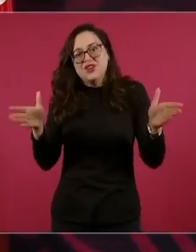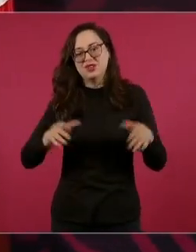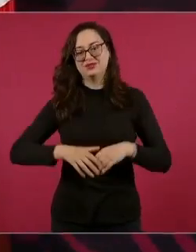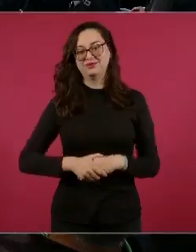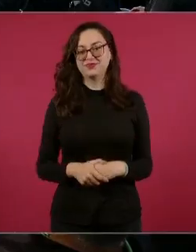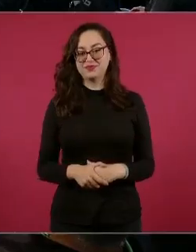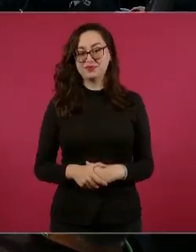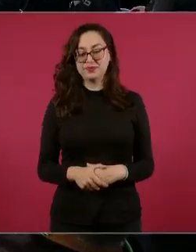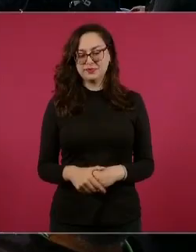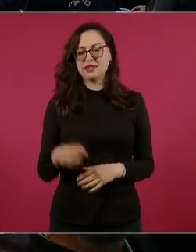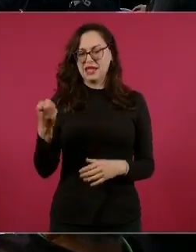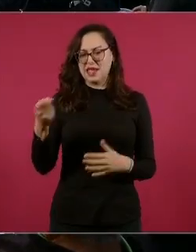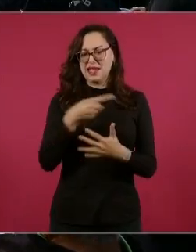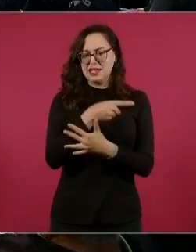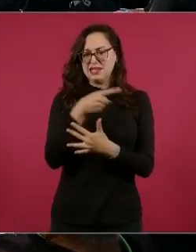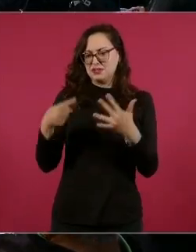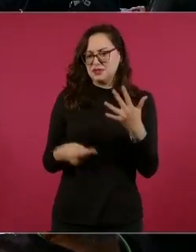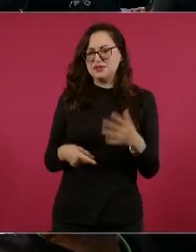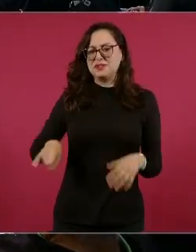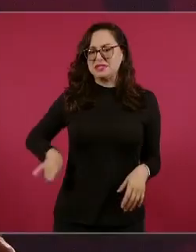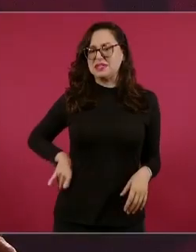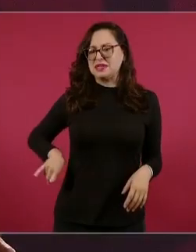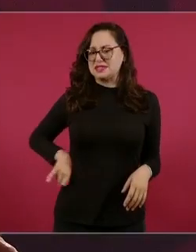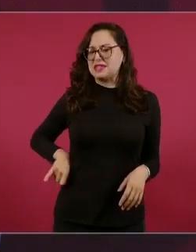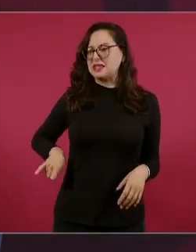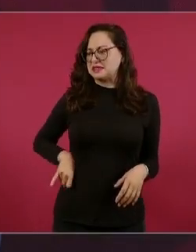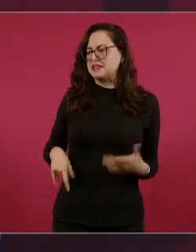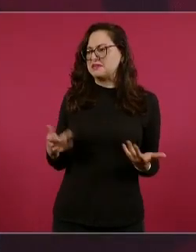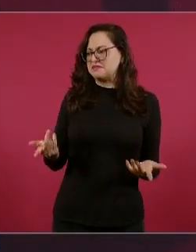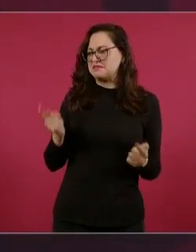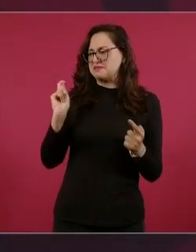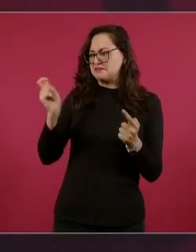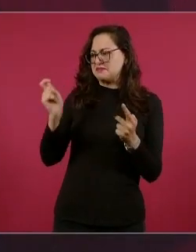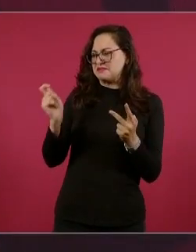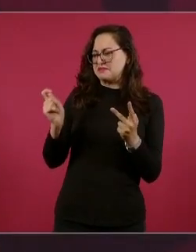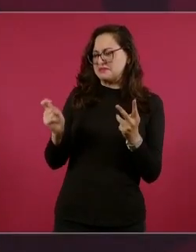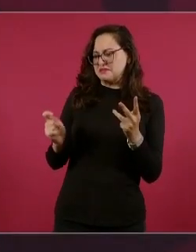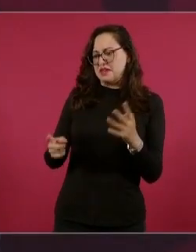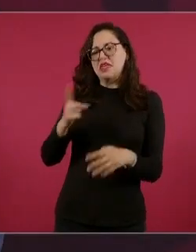Entonces, todo eso es interesante que se sepa.